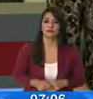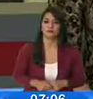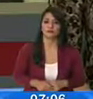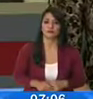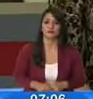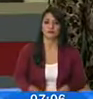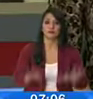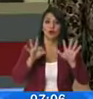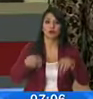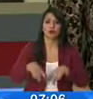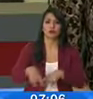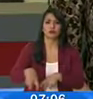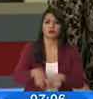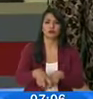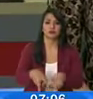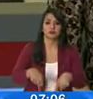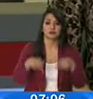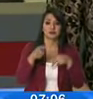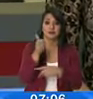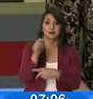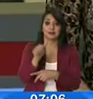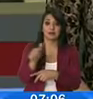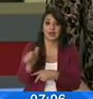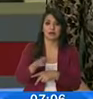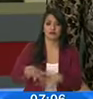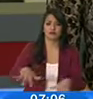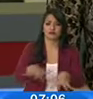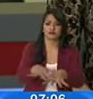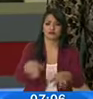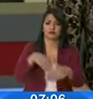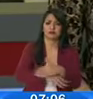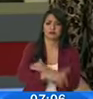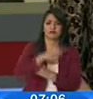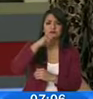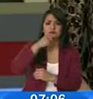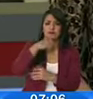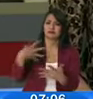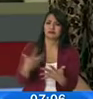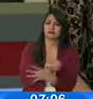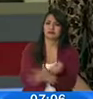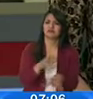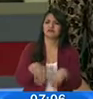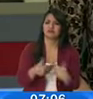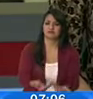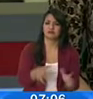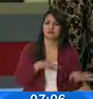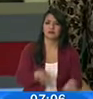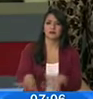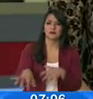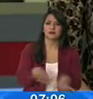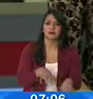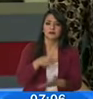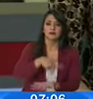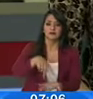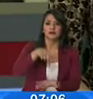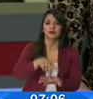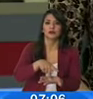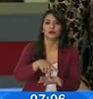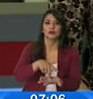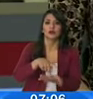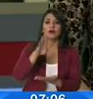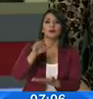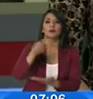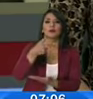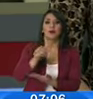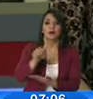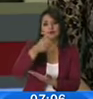8 boas vivas y más de 100 serpientes muertas en conserva y congeladas fueron decomisadas durante un operativo realizado en la parroquia San Jacinto del Búa,